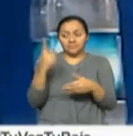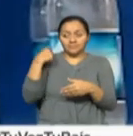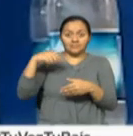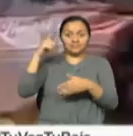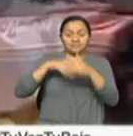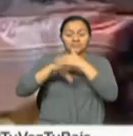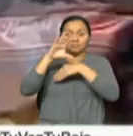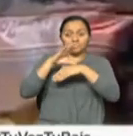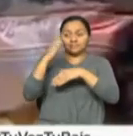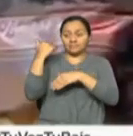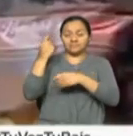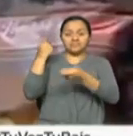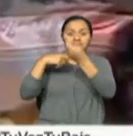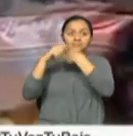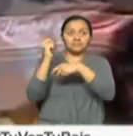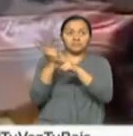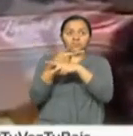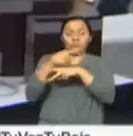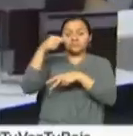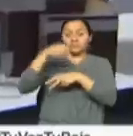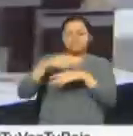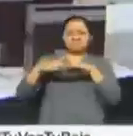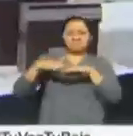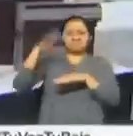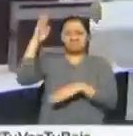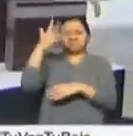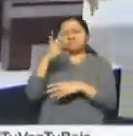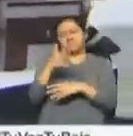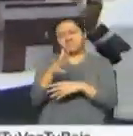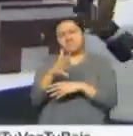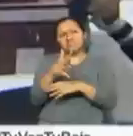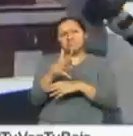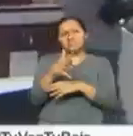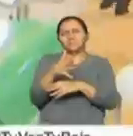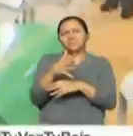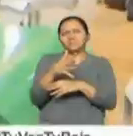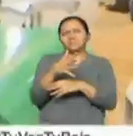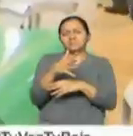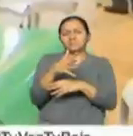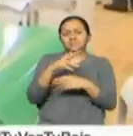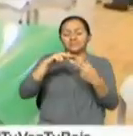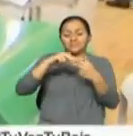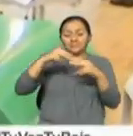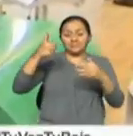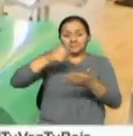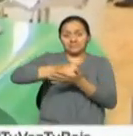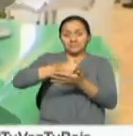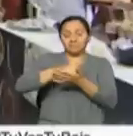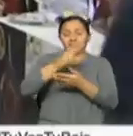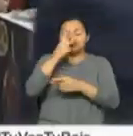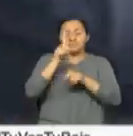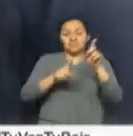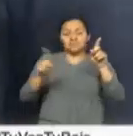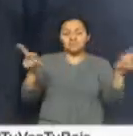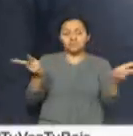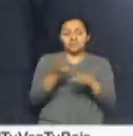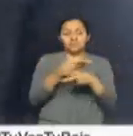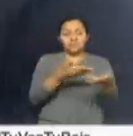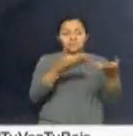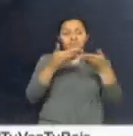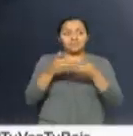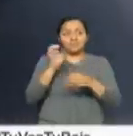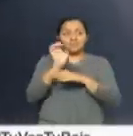Central, las exportaciones ecuatorianas ascendieron en volumen dentro de la región. Los países que más recibieron productos ecuatorianos